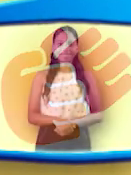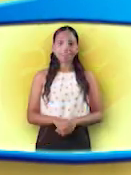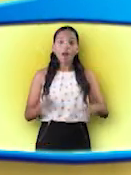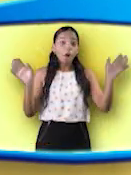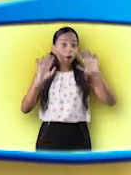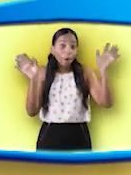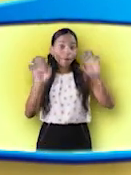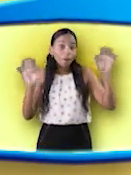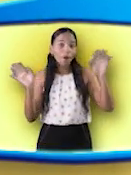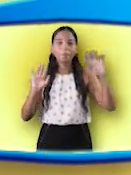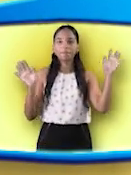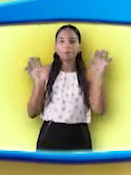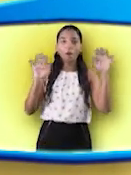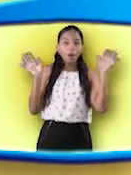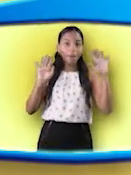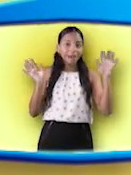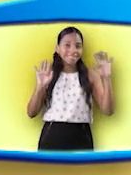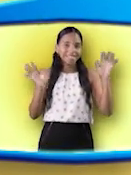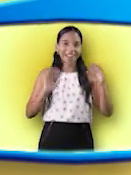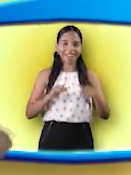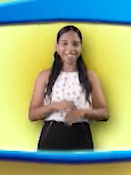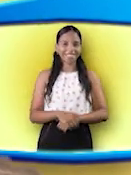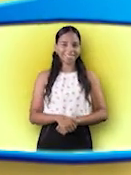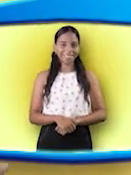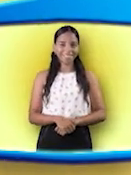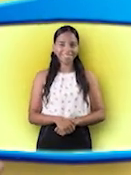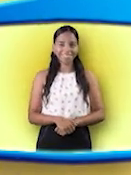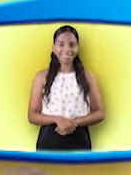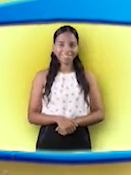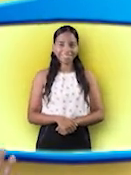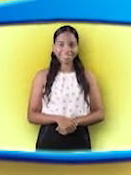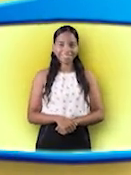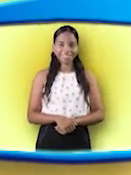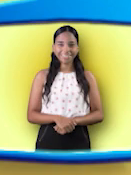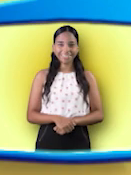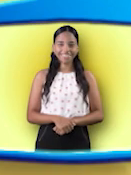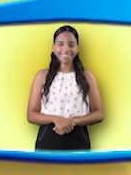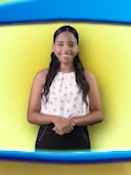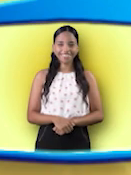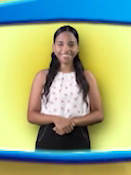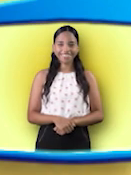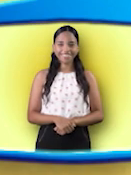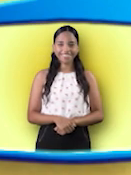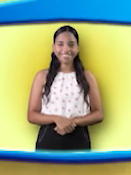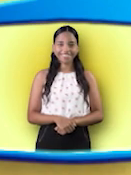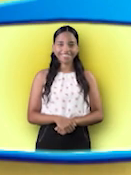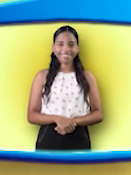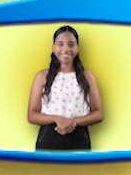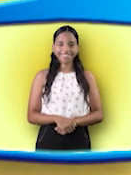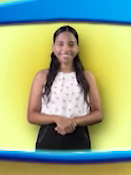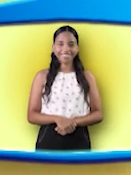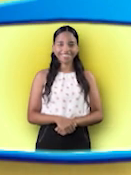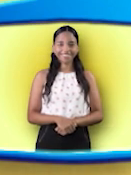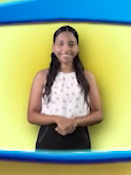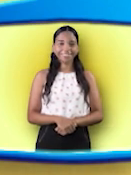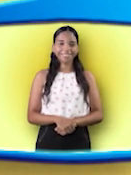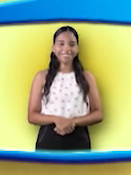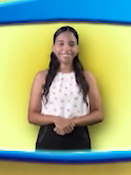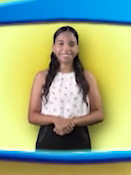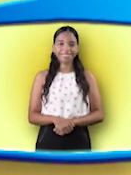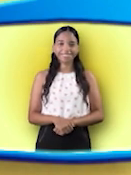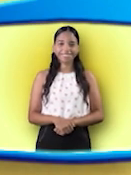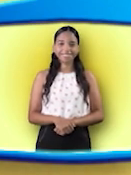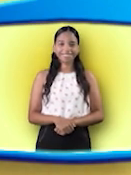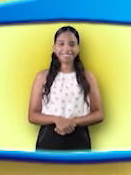único? Hola, Pipa, Pipa, hola, Maciel. ¡Hola, Raima! Ya se abre el portal de animaseñas.